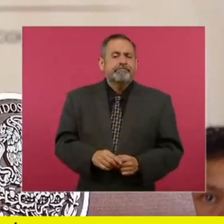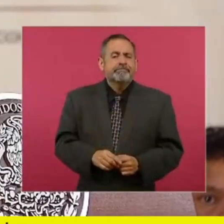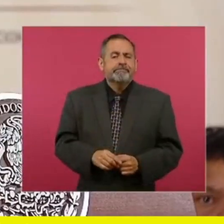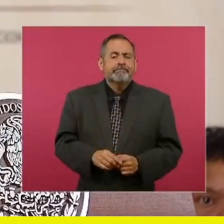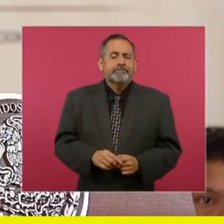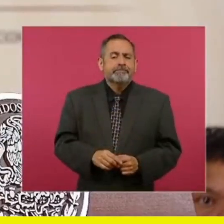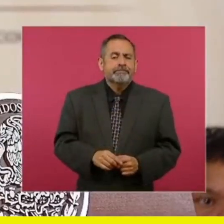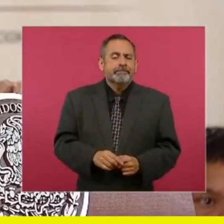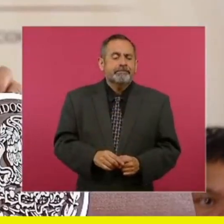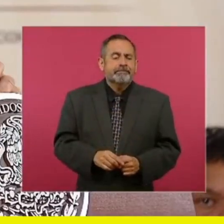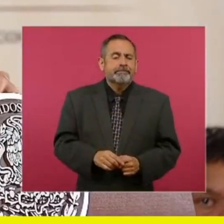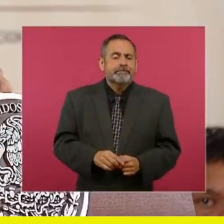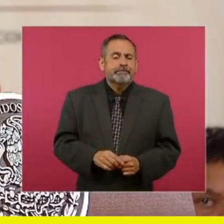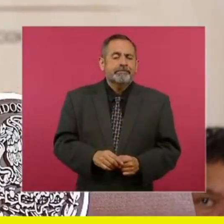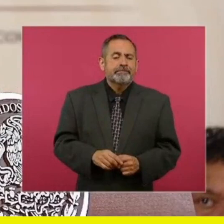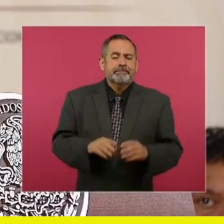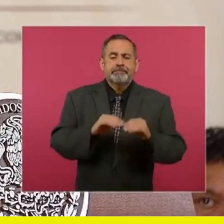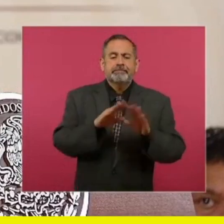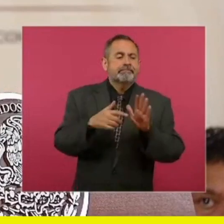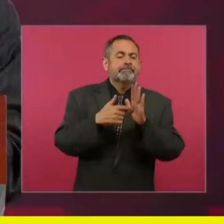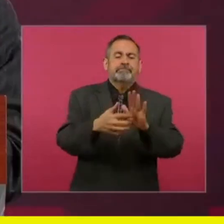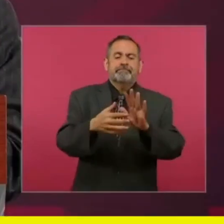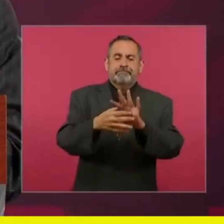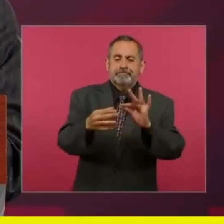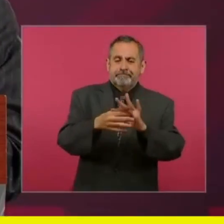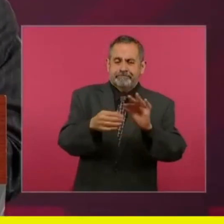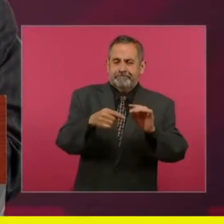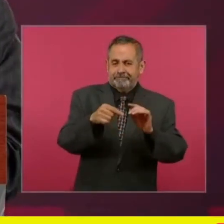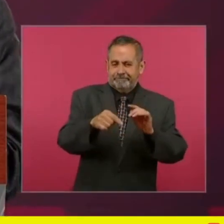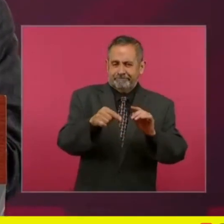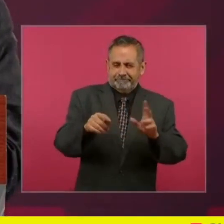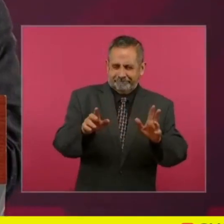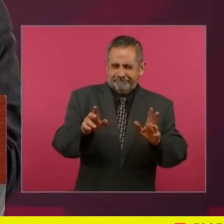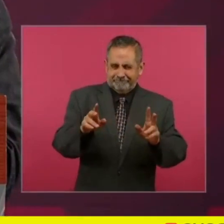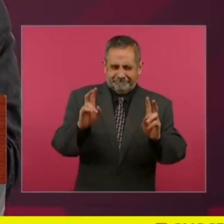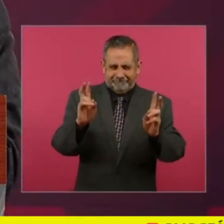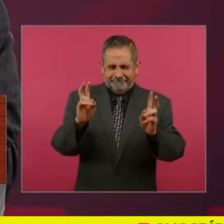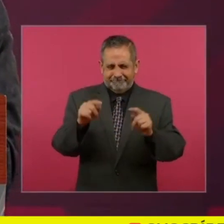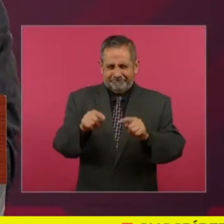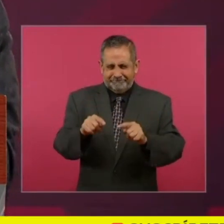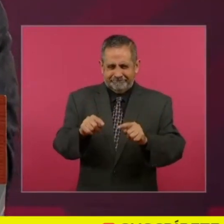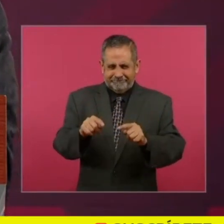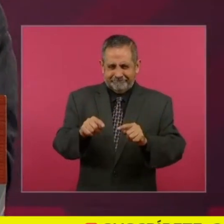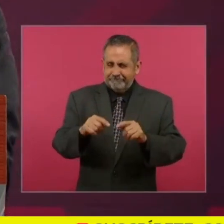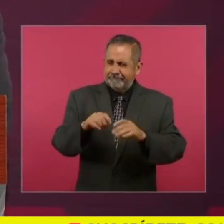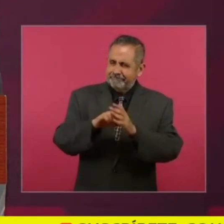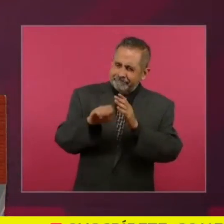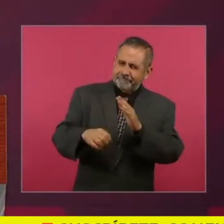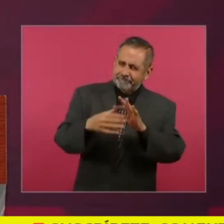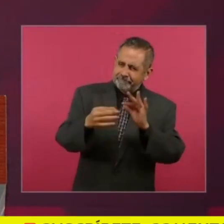que sigamos este ilustrándonos